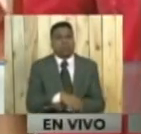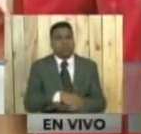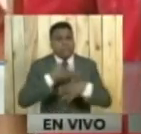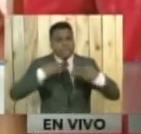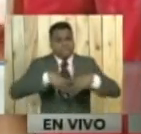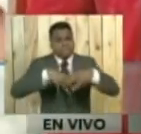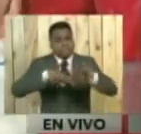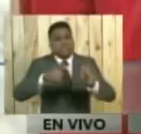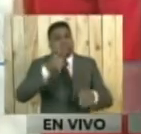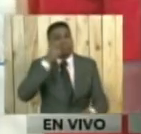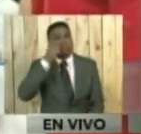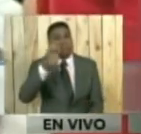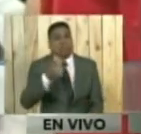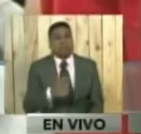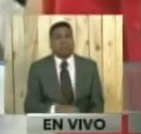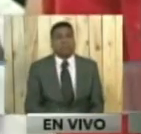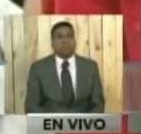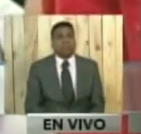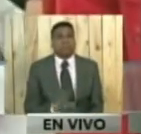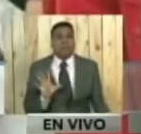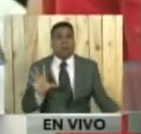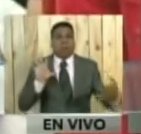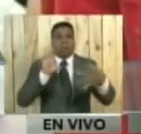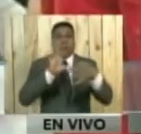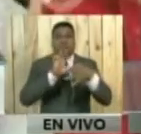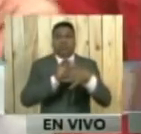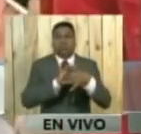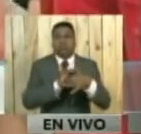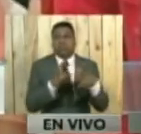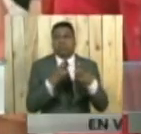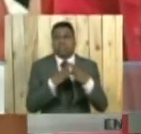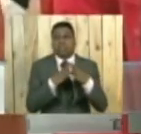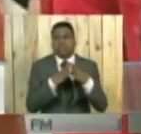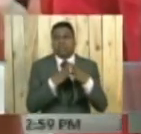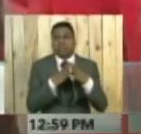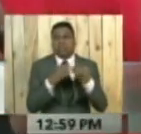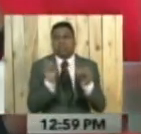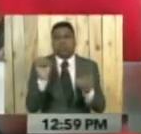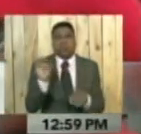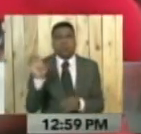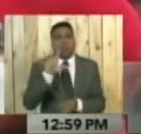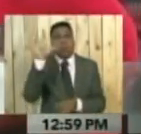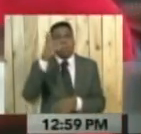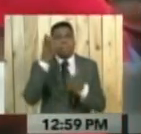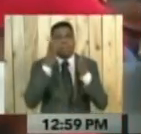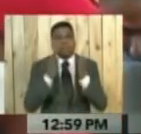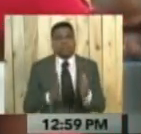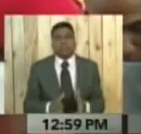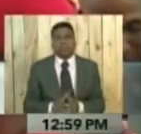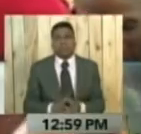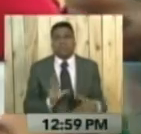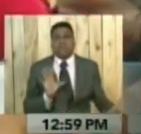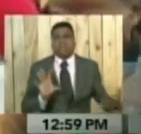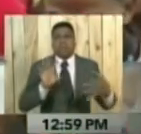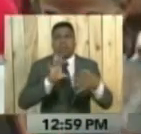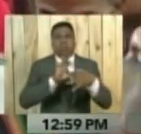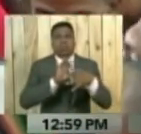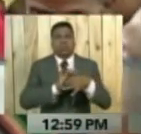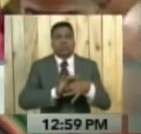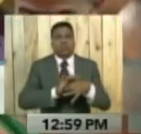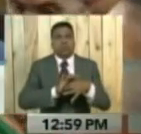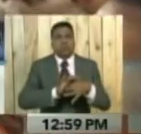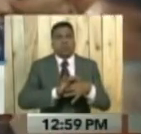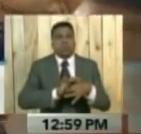pueblo, la unión de todos los patriotas y la unión cívico-militar.